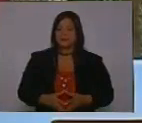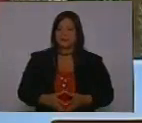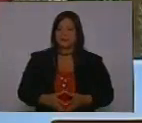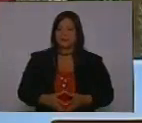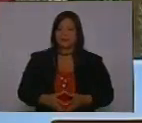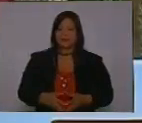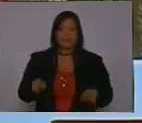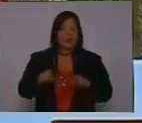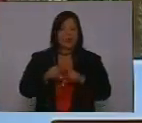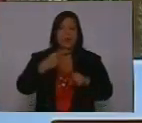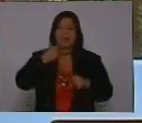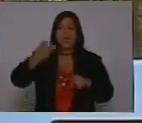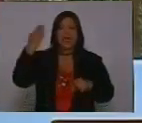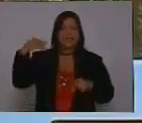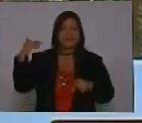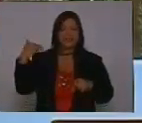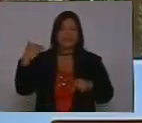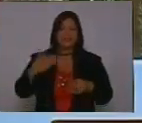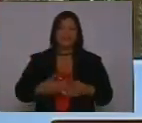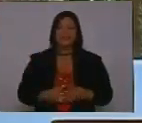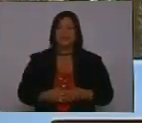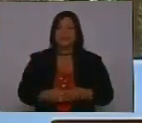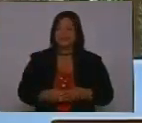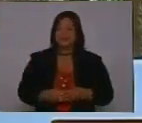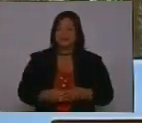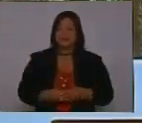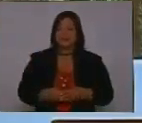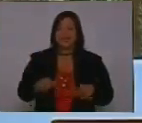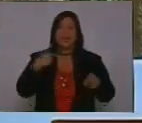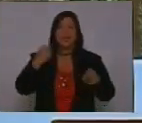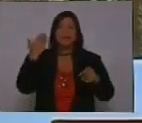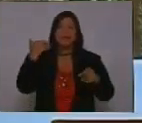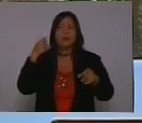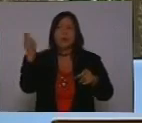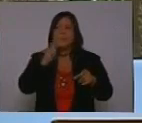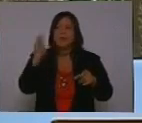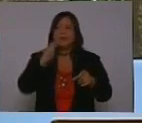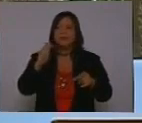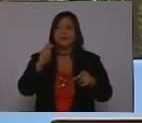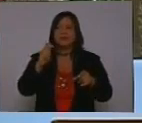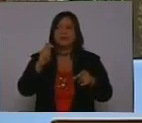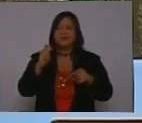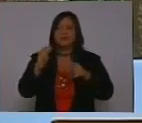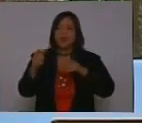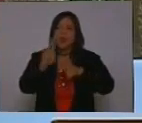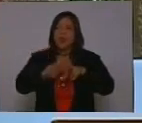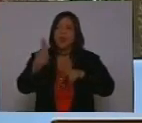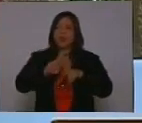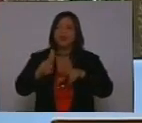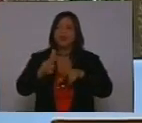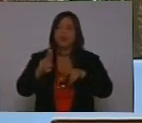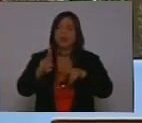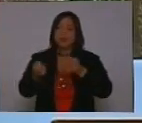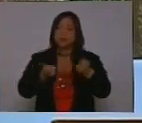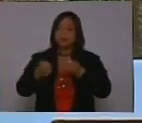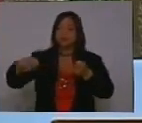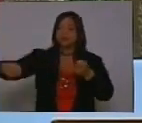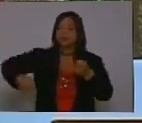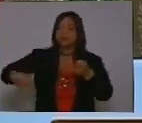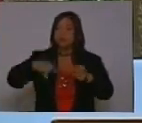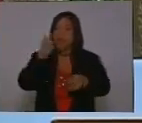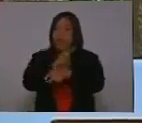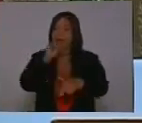Como lo dije hace un rato, hace pocos meses empezó la utilización de los jóvenes mediante